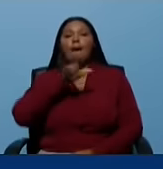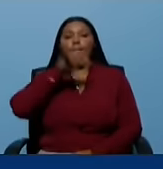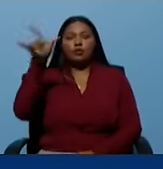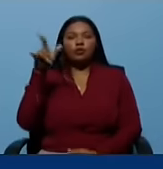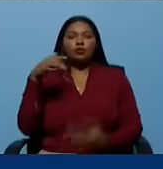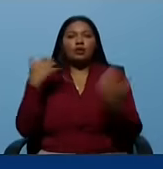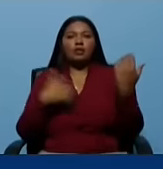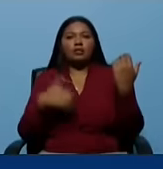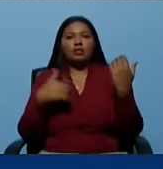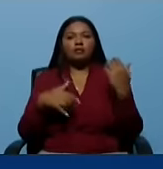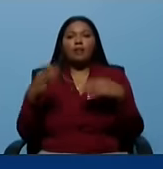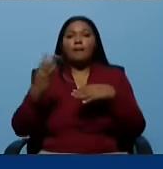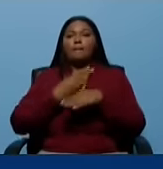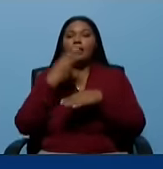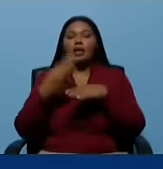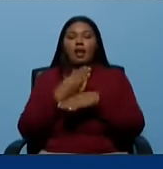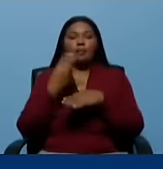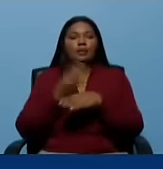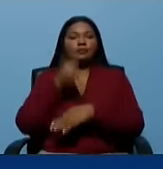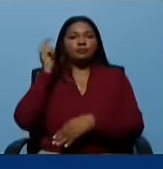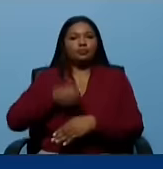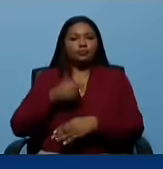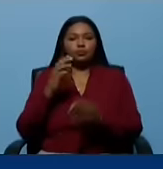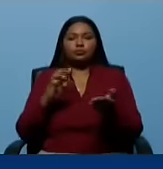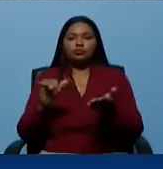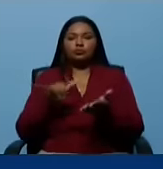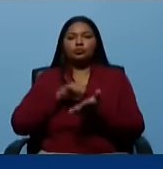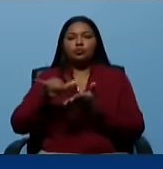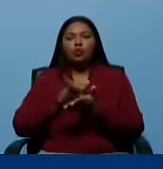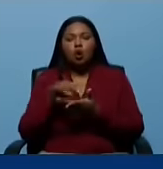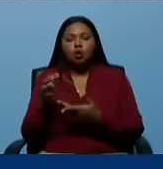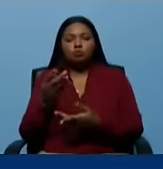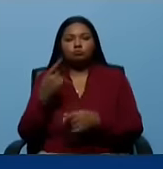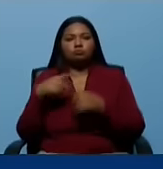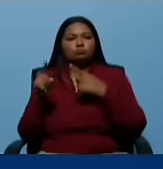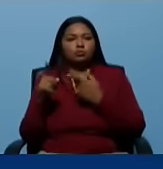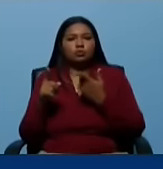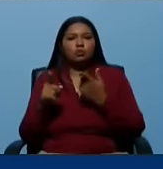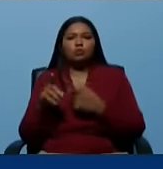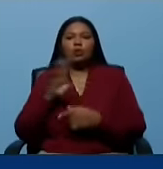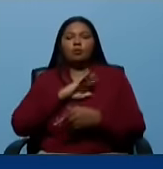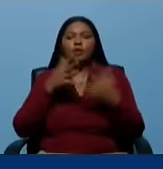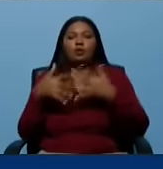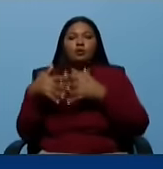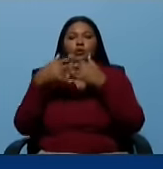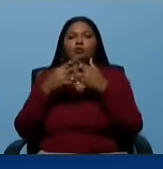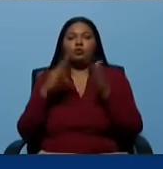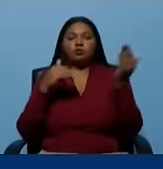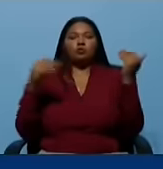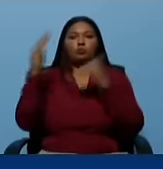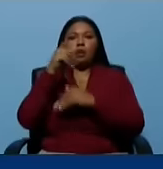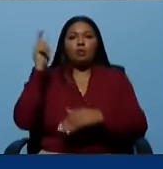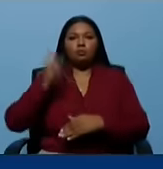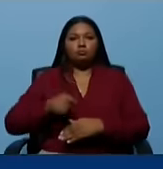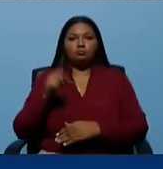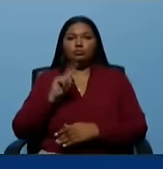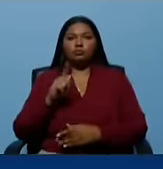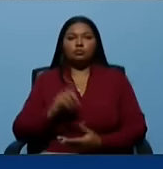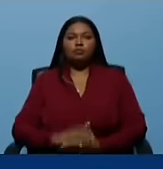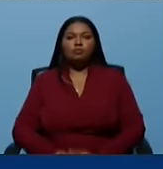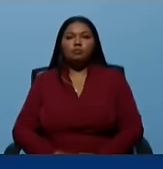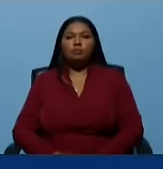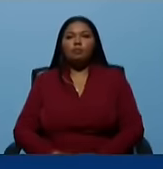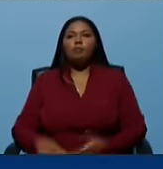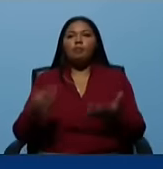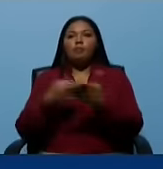corte de Miami y aquí fue una corte de Nueva York o sea ni siquiera fue un caso que la Corte Suprema de los Estados Unidos dice eso o sea yo le pago a un juez de